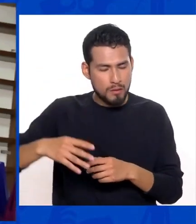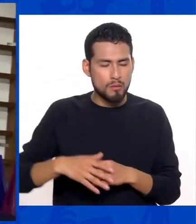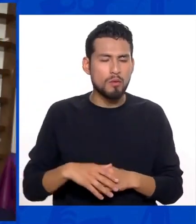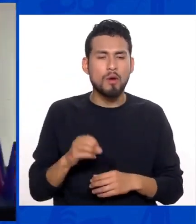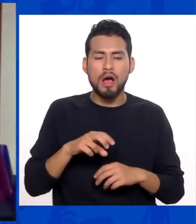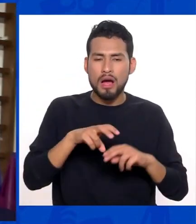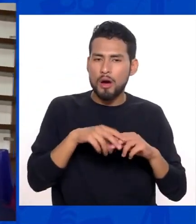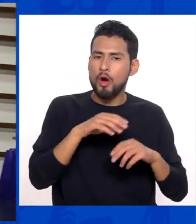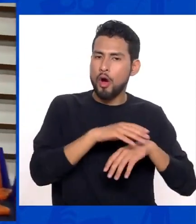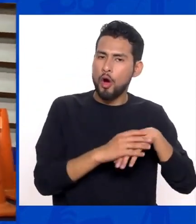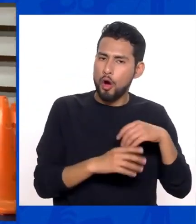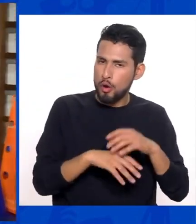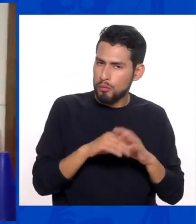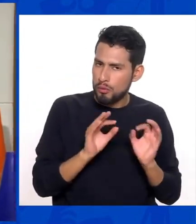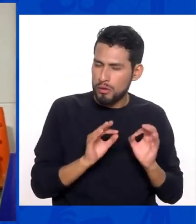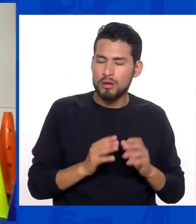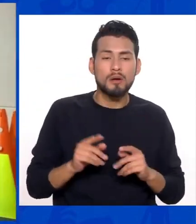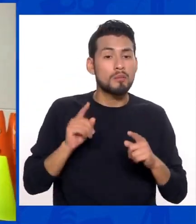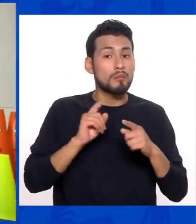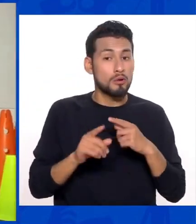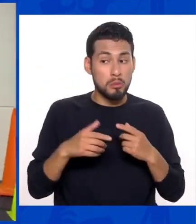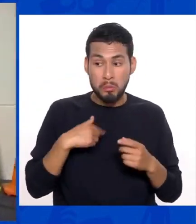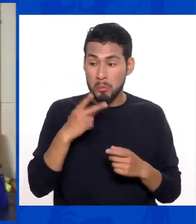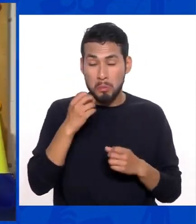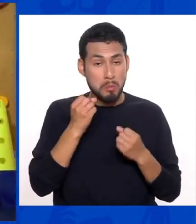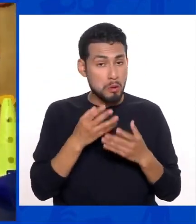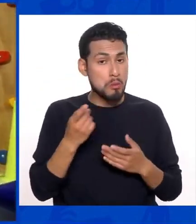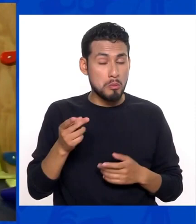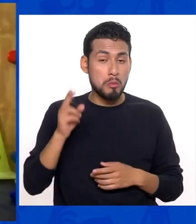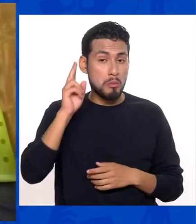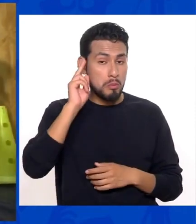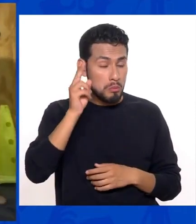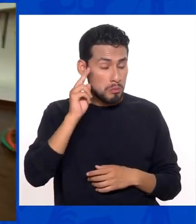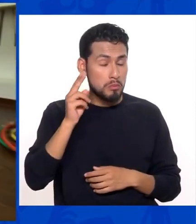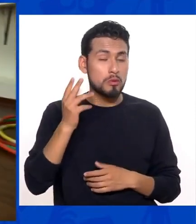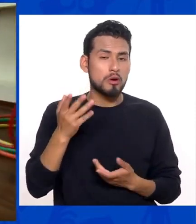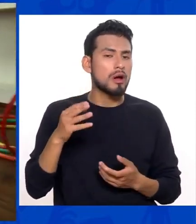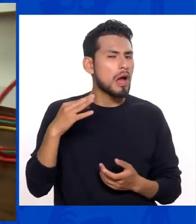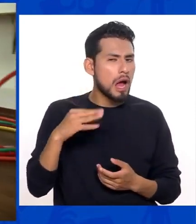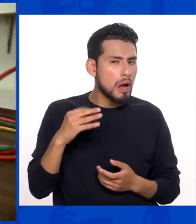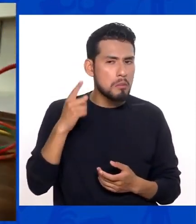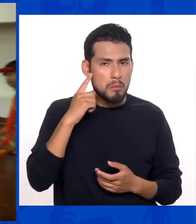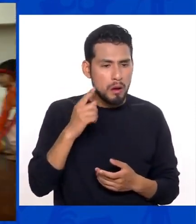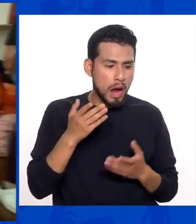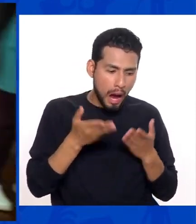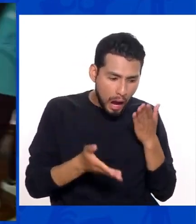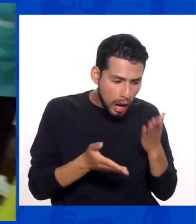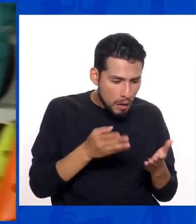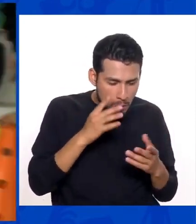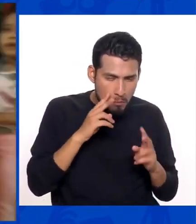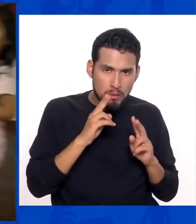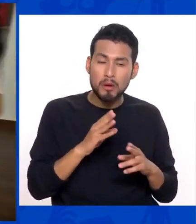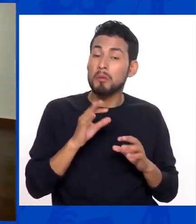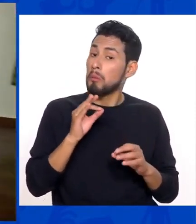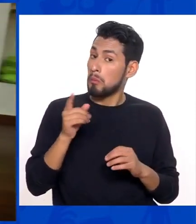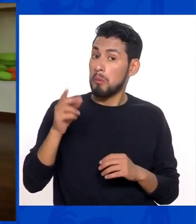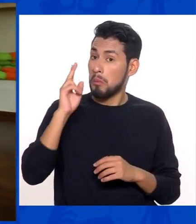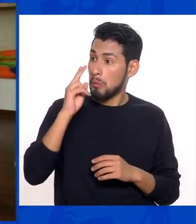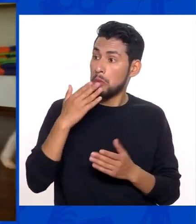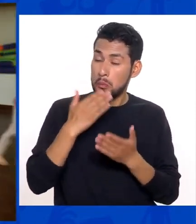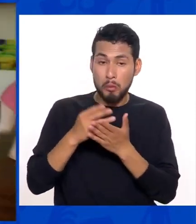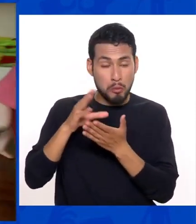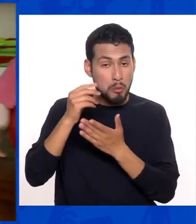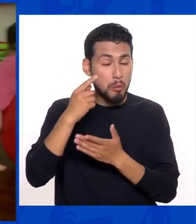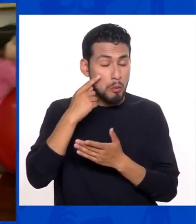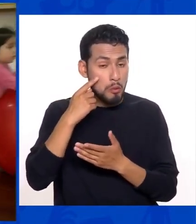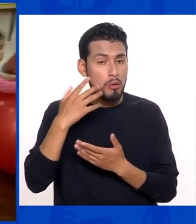que esté siempre cómodo, pero más allá de eso se ha adaptado muy bien porque las profesoras siempre están ahí y tienen bastante conocimiento que nos da